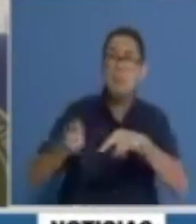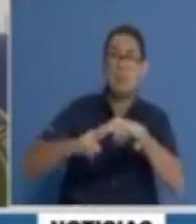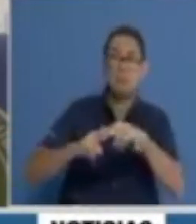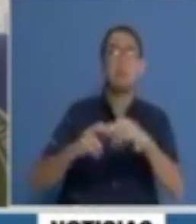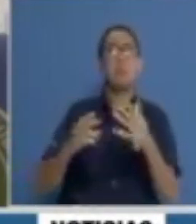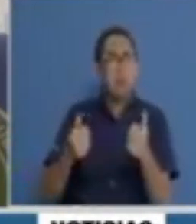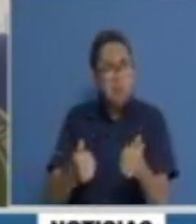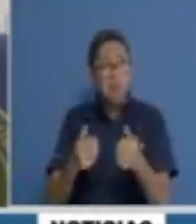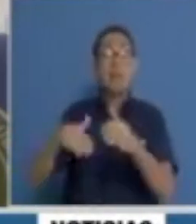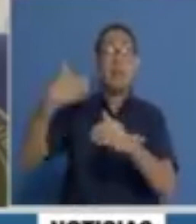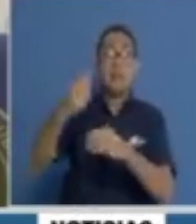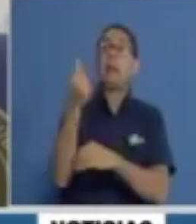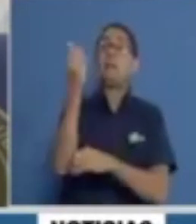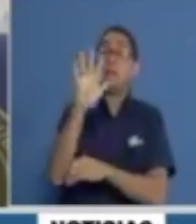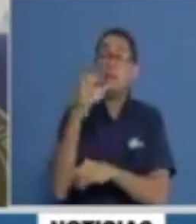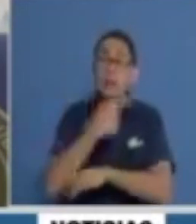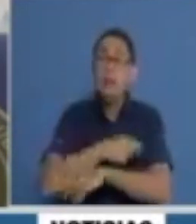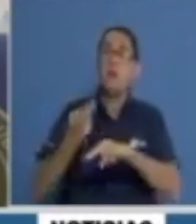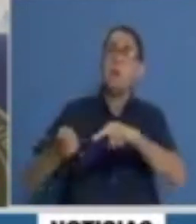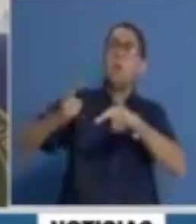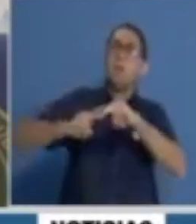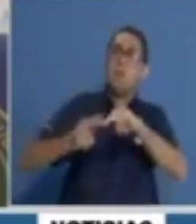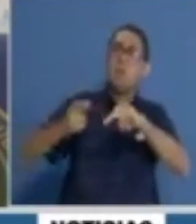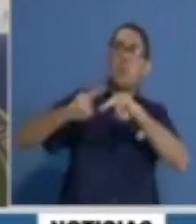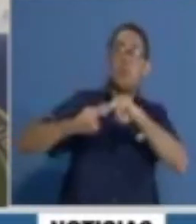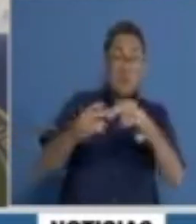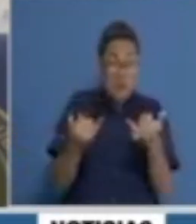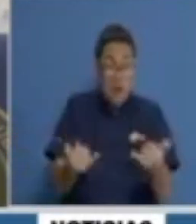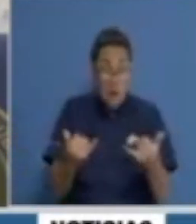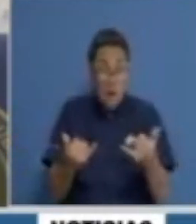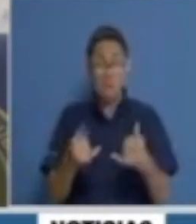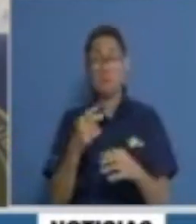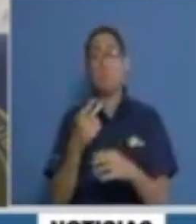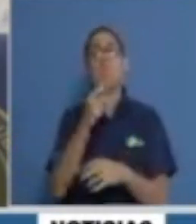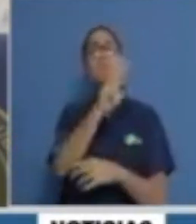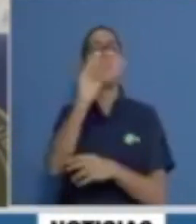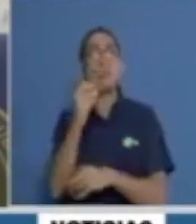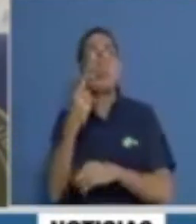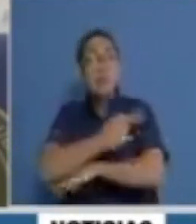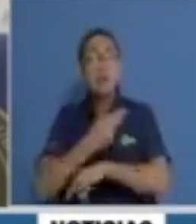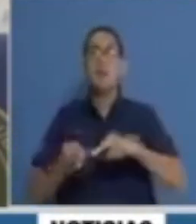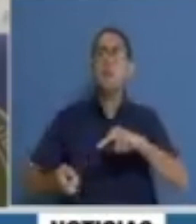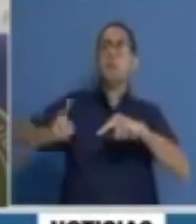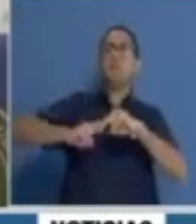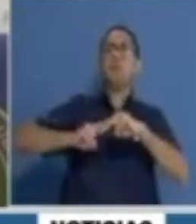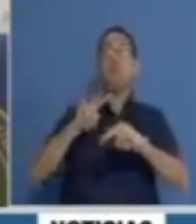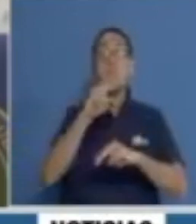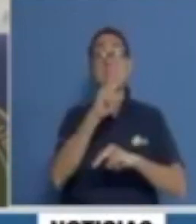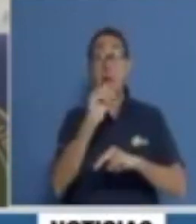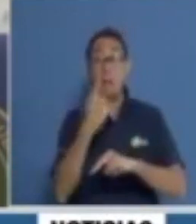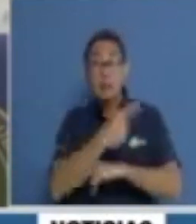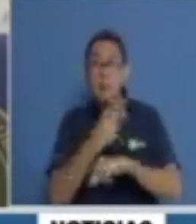actualmente estamos en 20 días. En la siguiente lámina vamos a aclarar un poquito en cuanto al tema